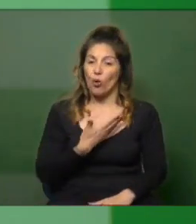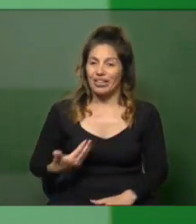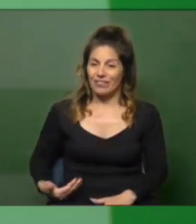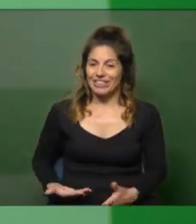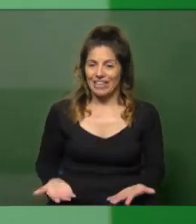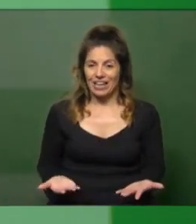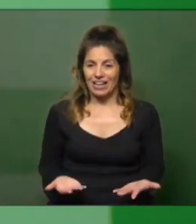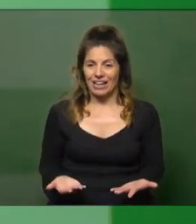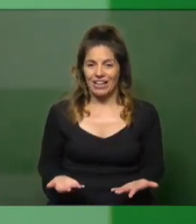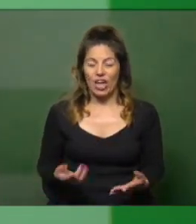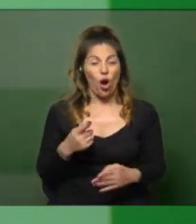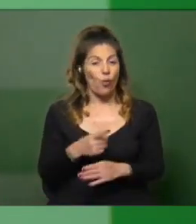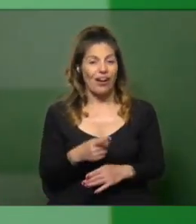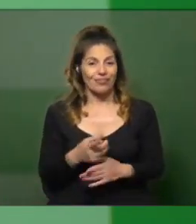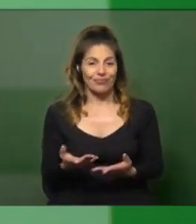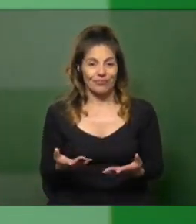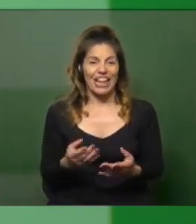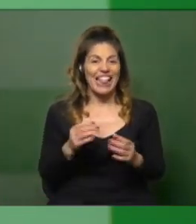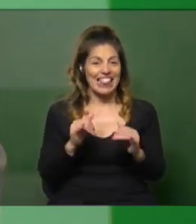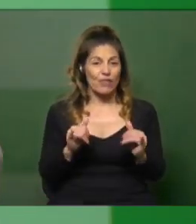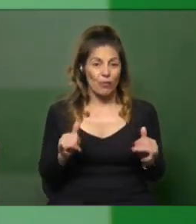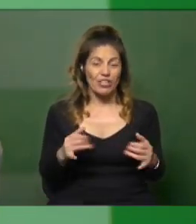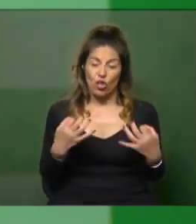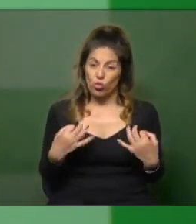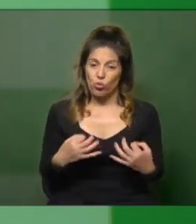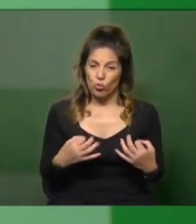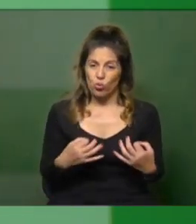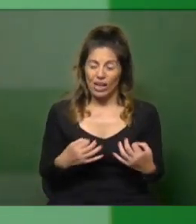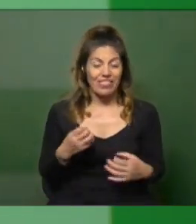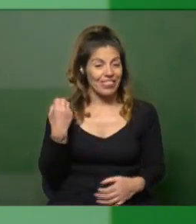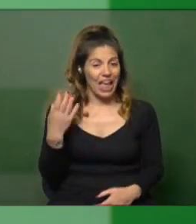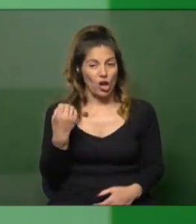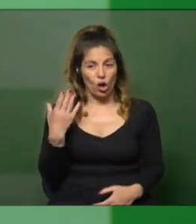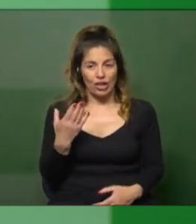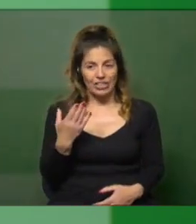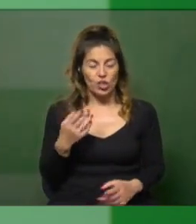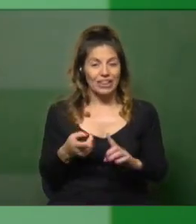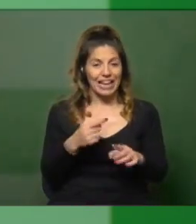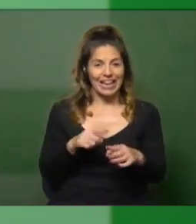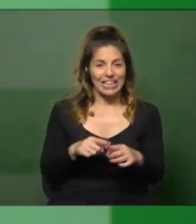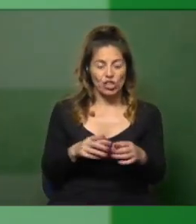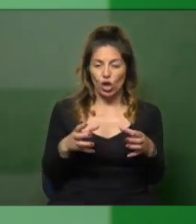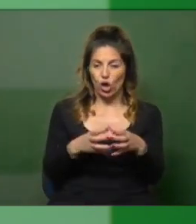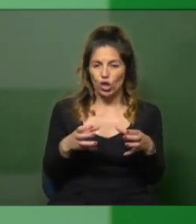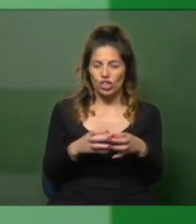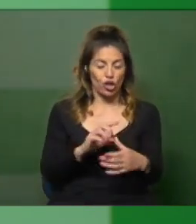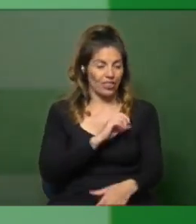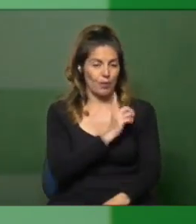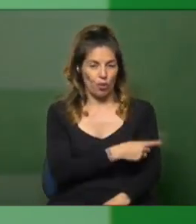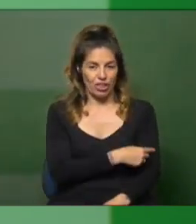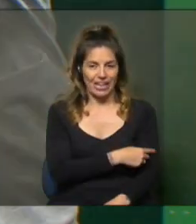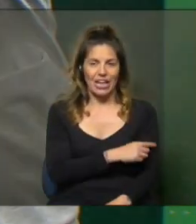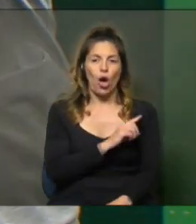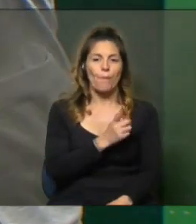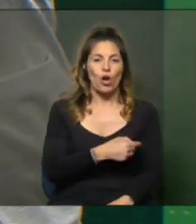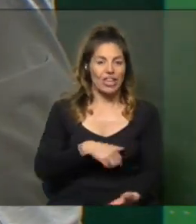decir objetiva digamos en datos duros desde el congreso hasta las relaciones con los sectores de poder con los poderes